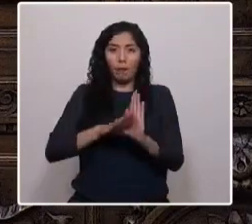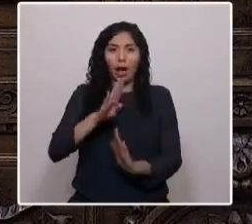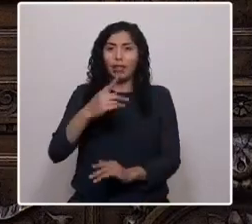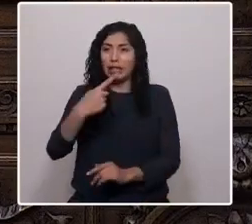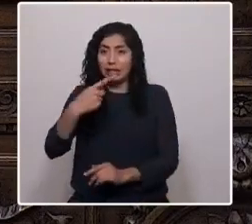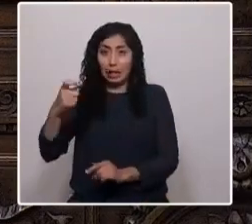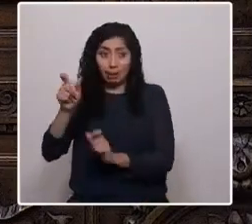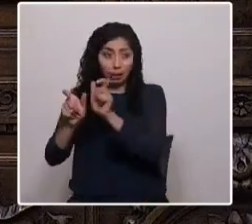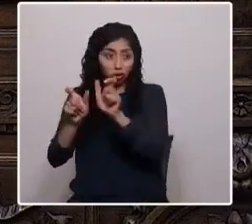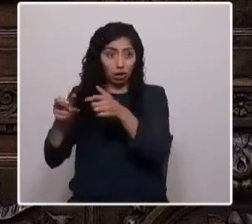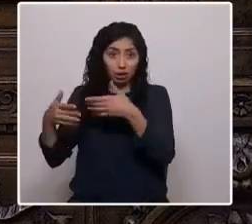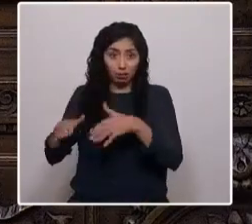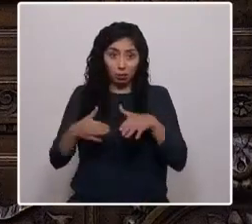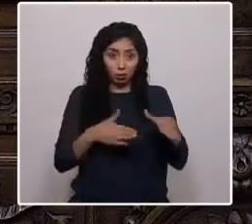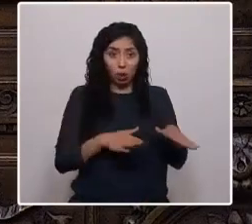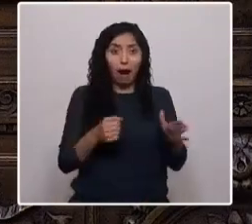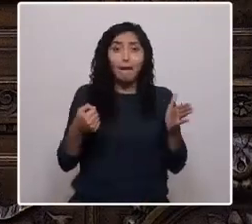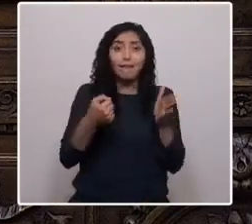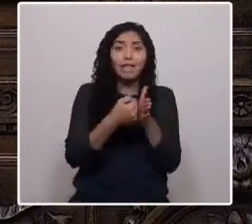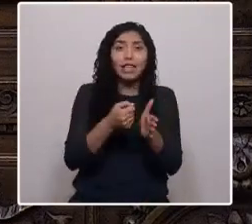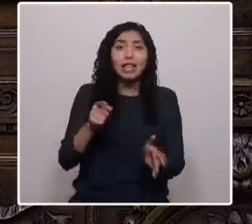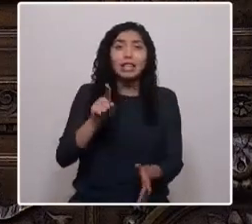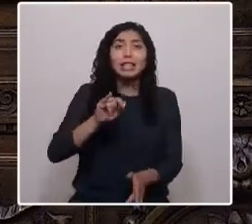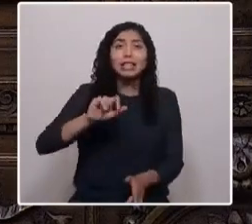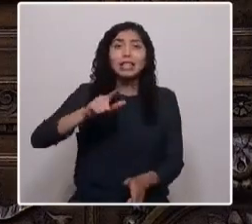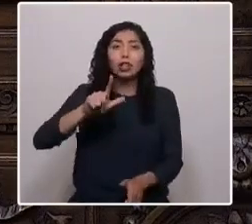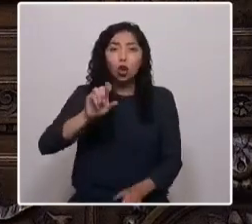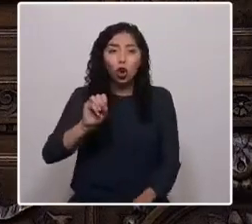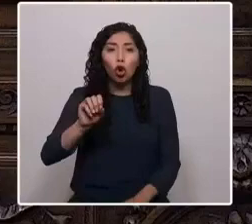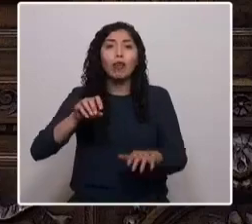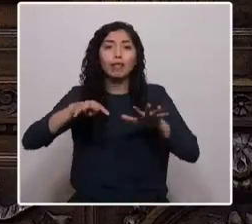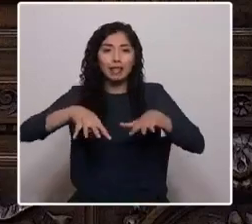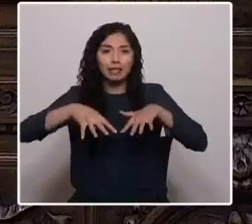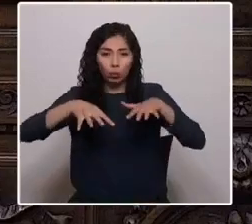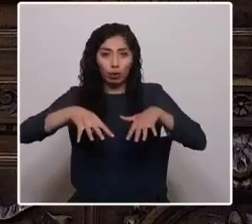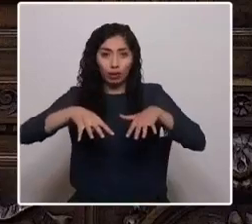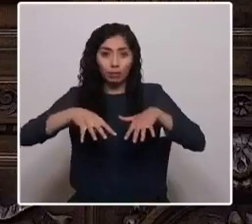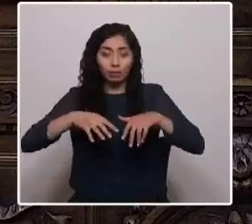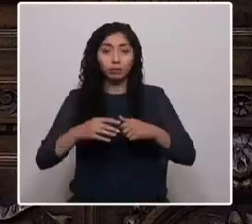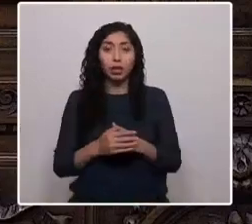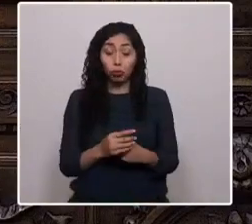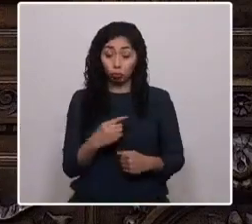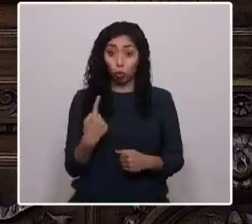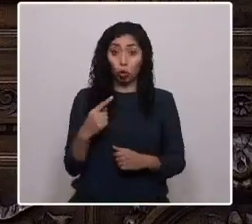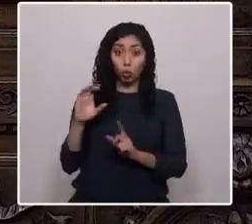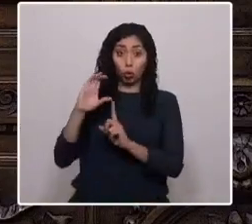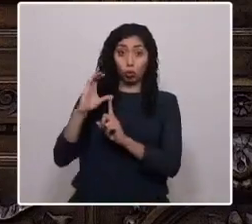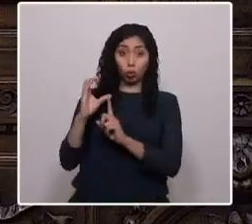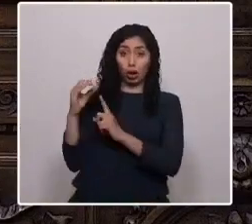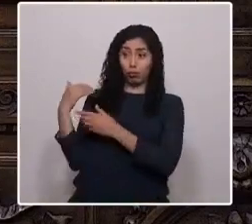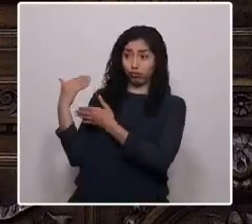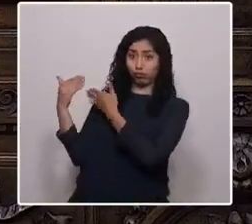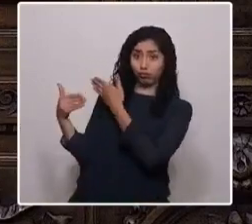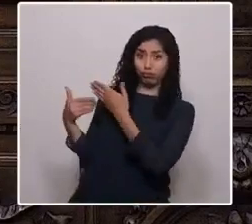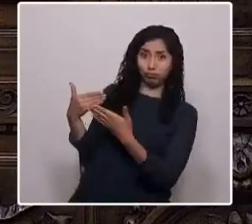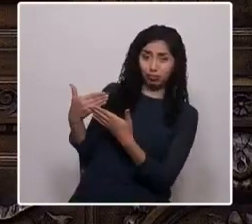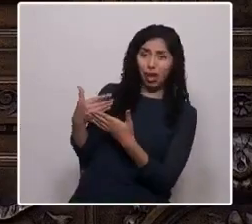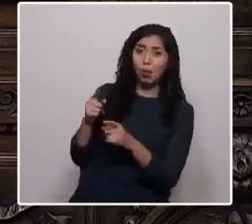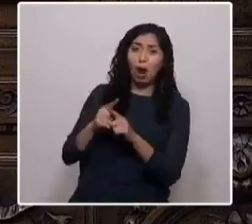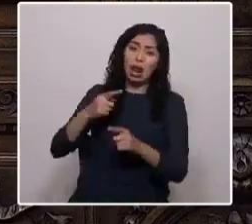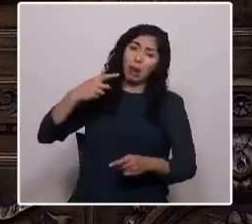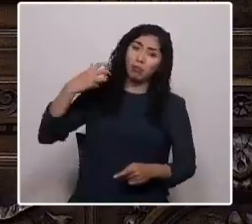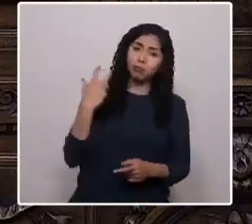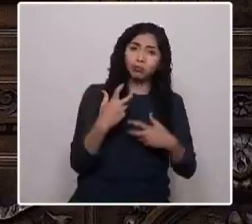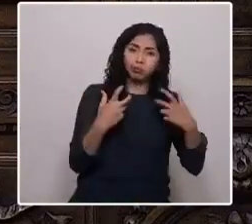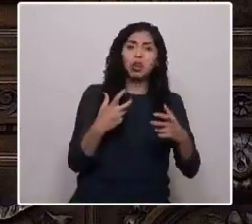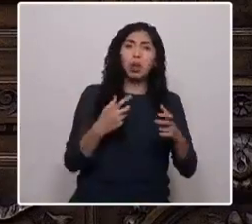fines del siglo 19 una parte de nuestra herencia cultural nos fue arrebatada y exhibida impúdicamente los